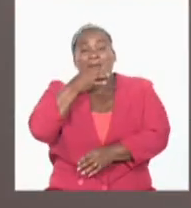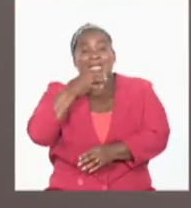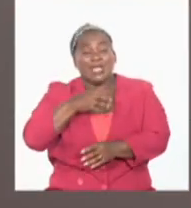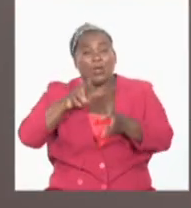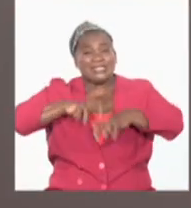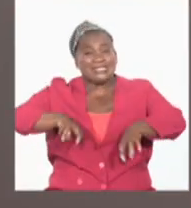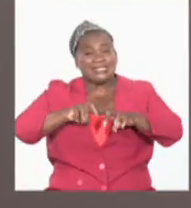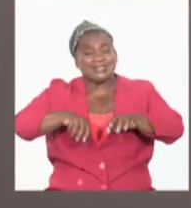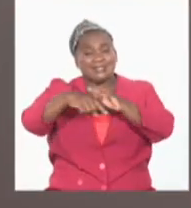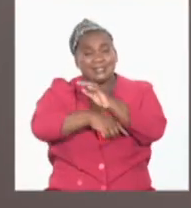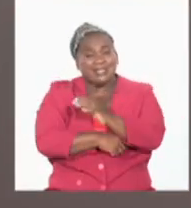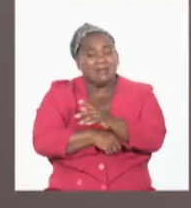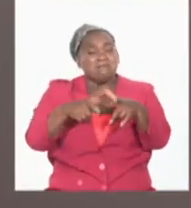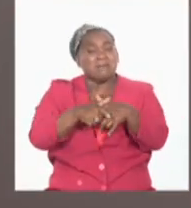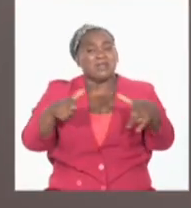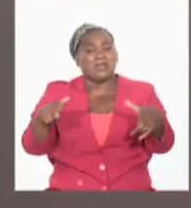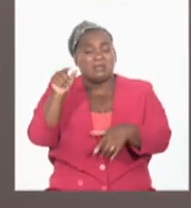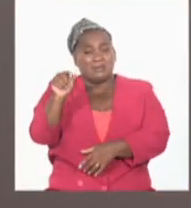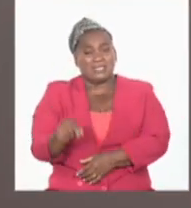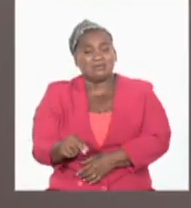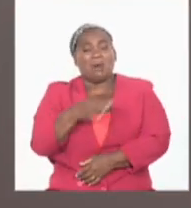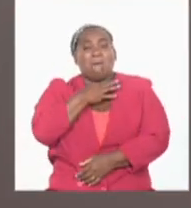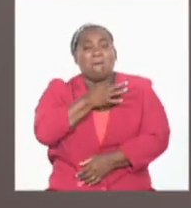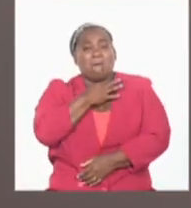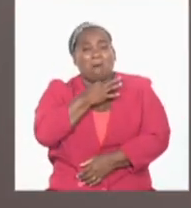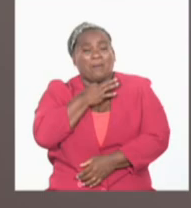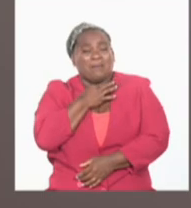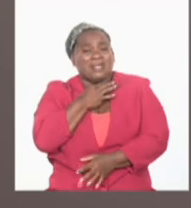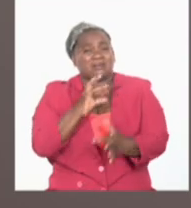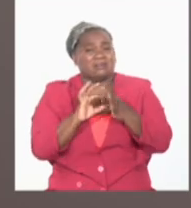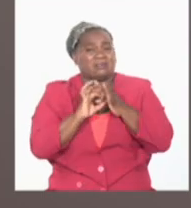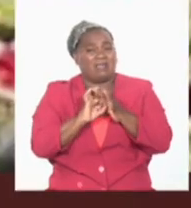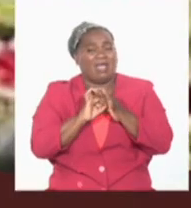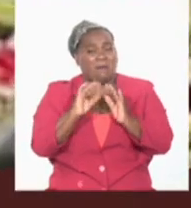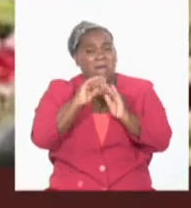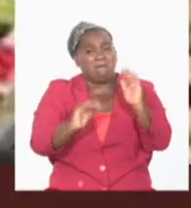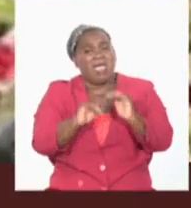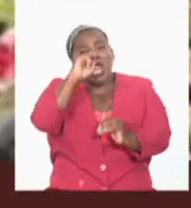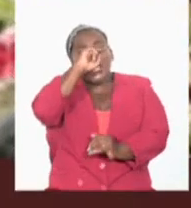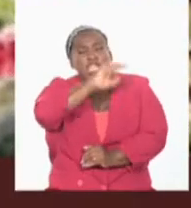personas que sufren pobreza multidimensional a nivel global son menores de edad.